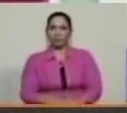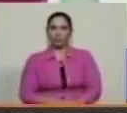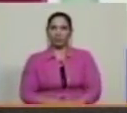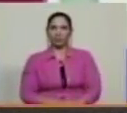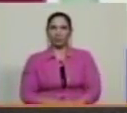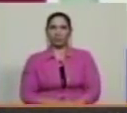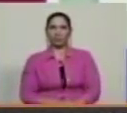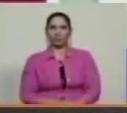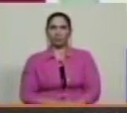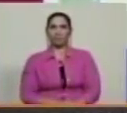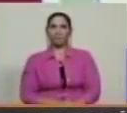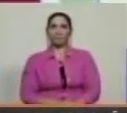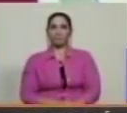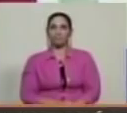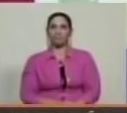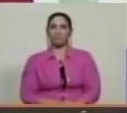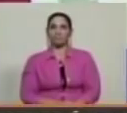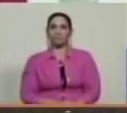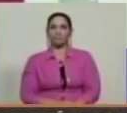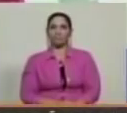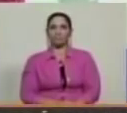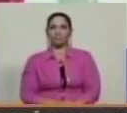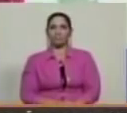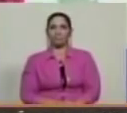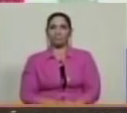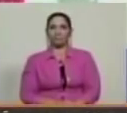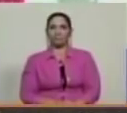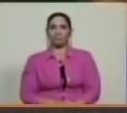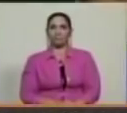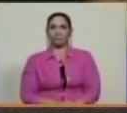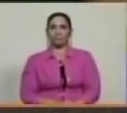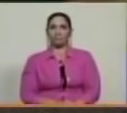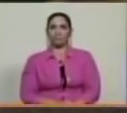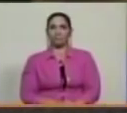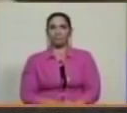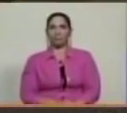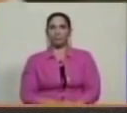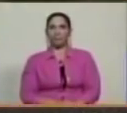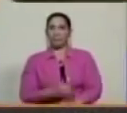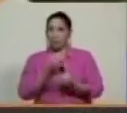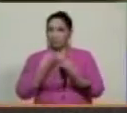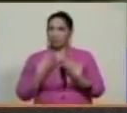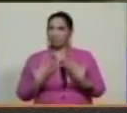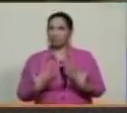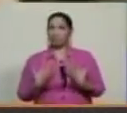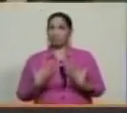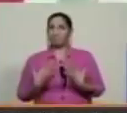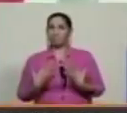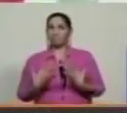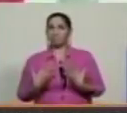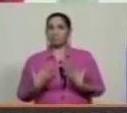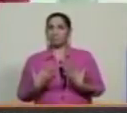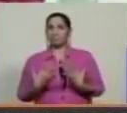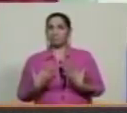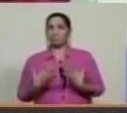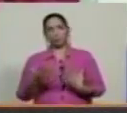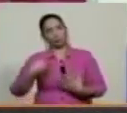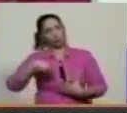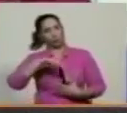En verdad se adelantó al tiempo en su momento, pues. Pero bueno, pero eso es parte de